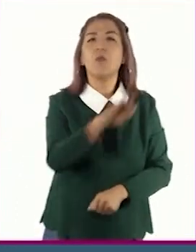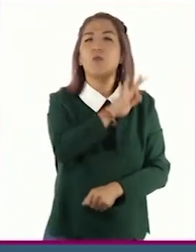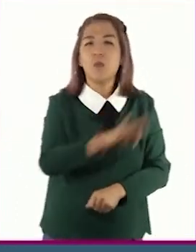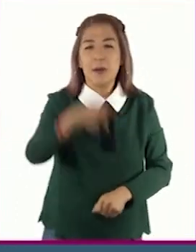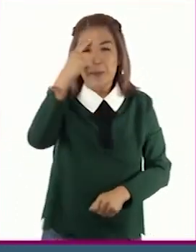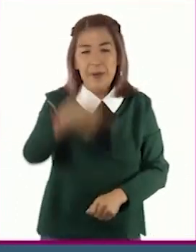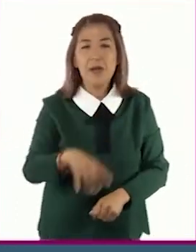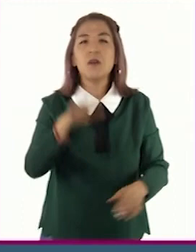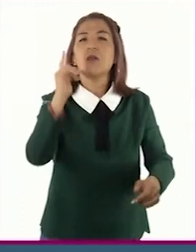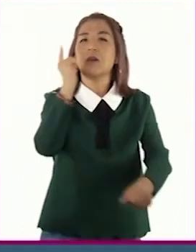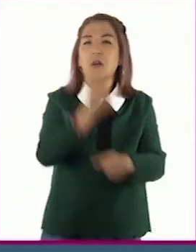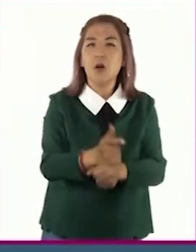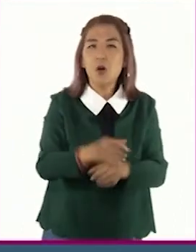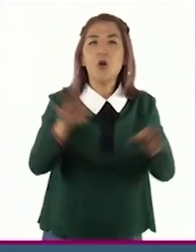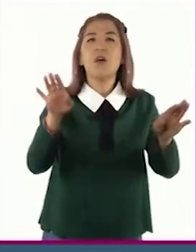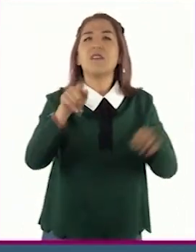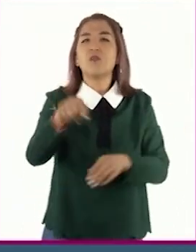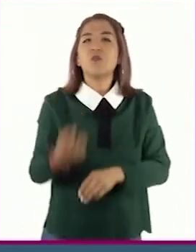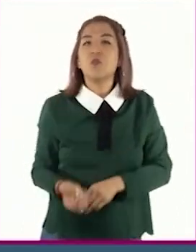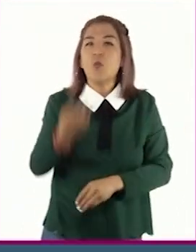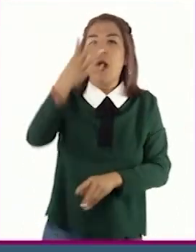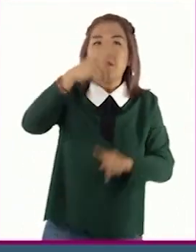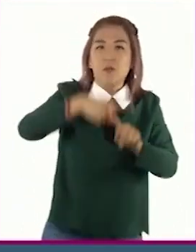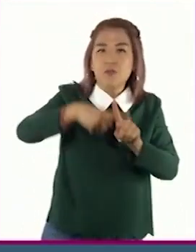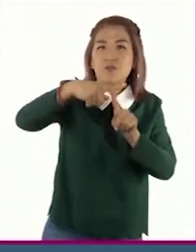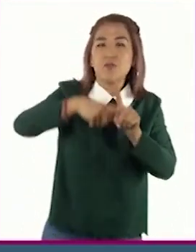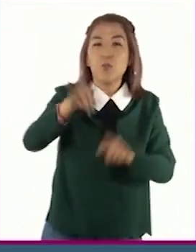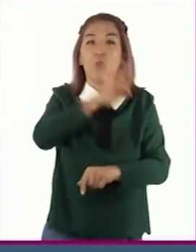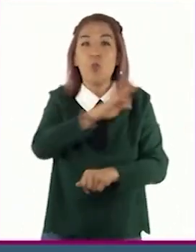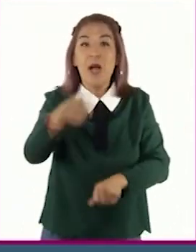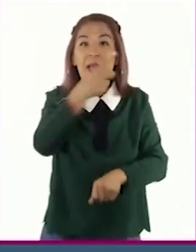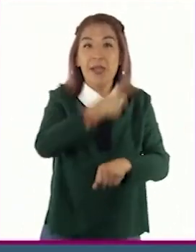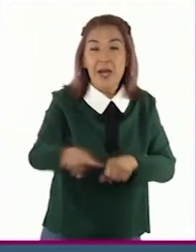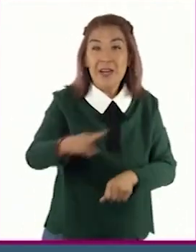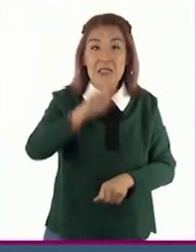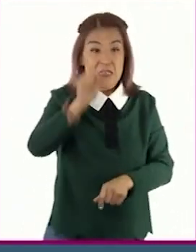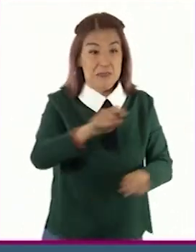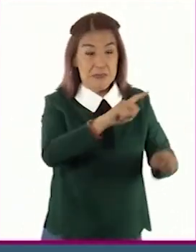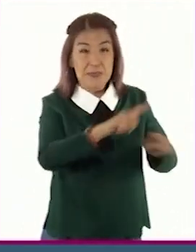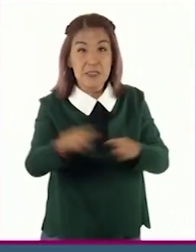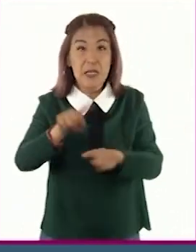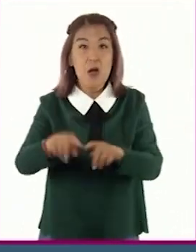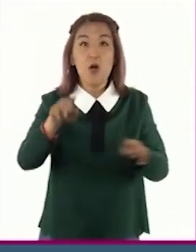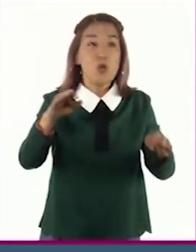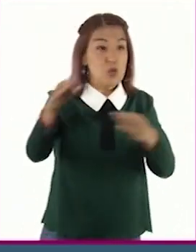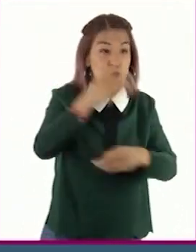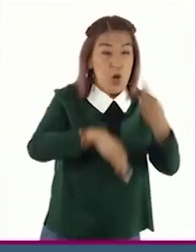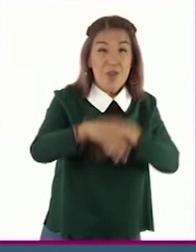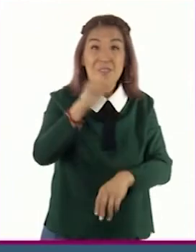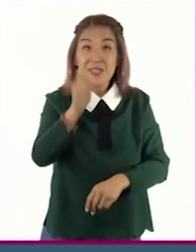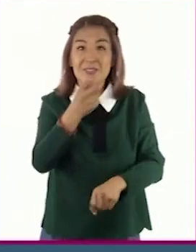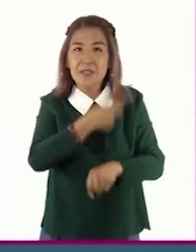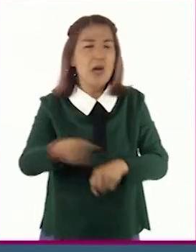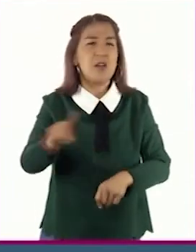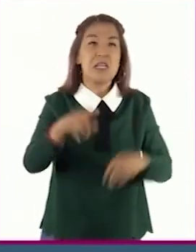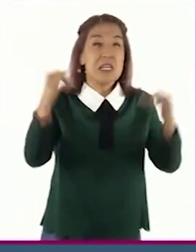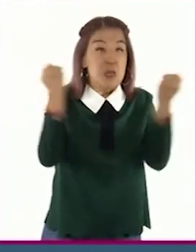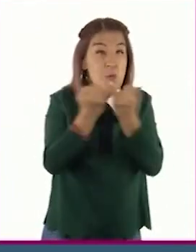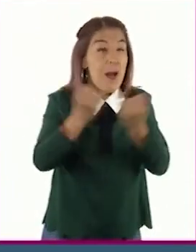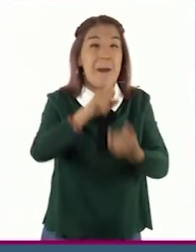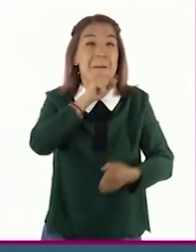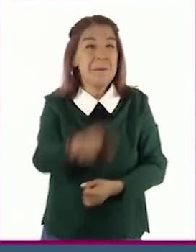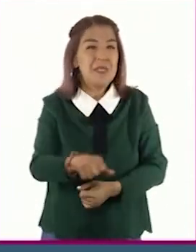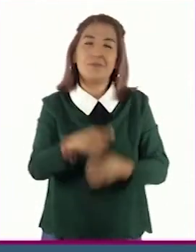o es capaz de encontrar qué concentraciones pueden hacer daño, porque tampoco cualquier compuesto nos va a hacer daño, al menos no en las mismas